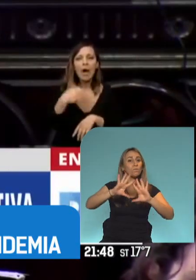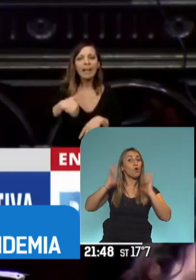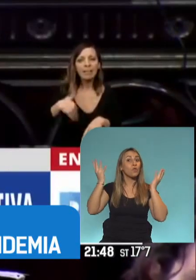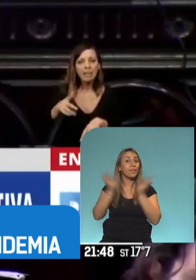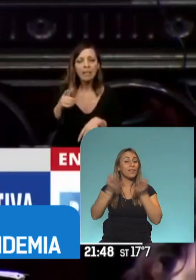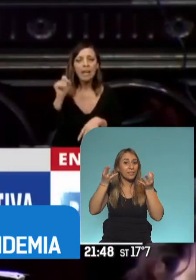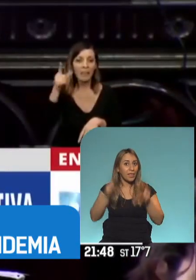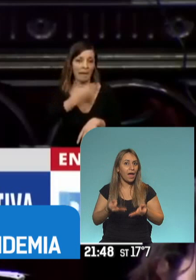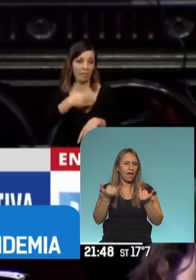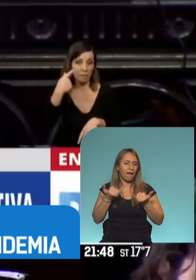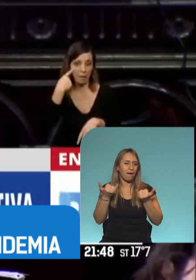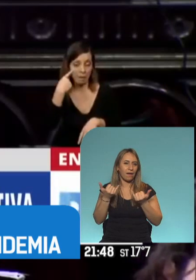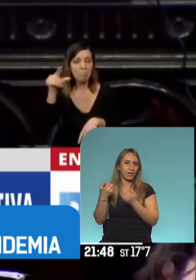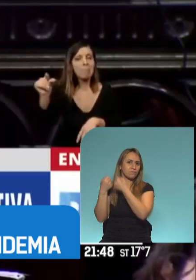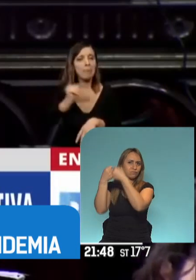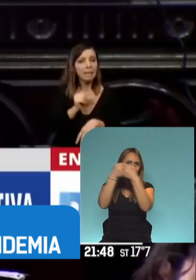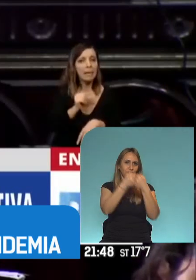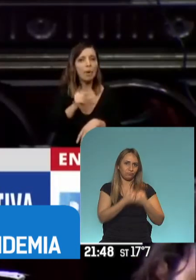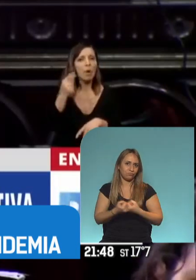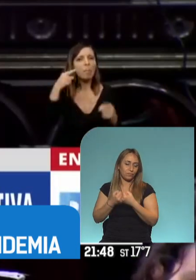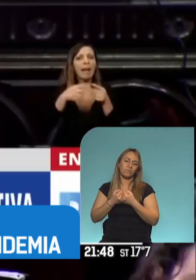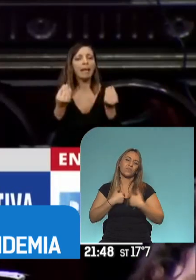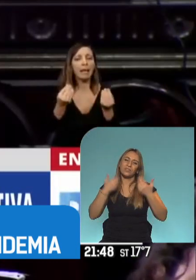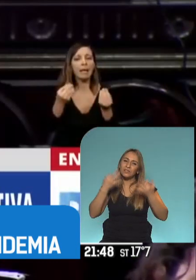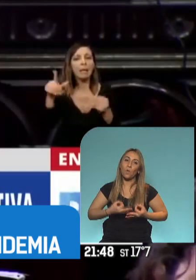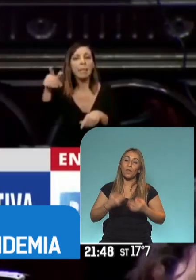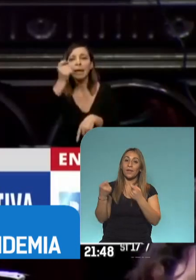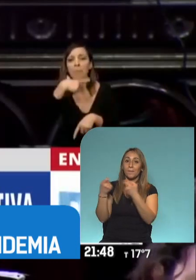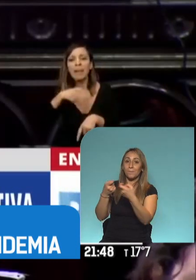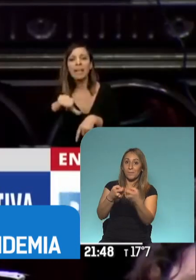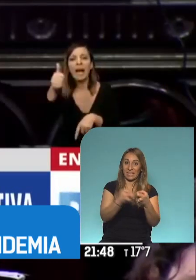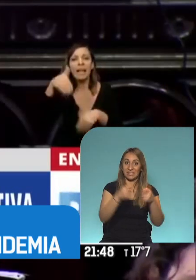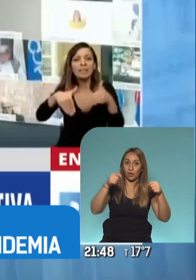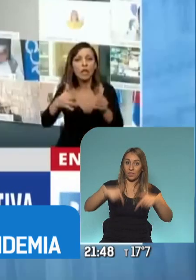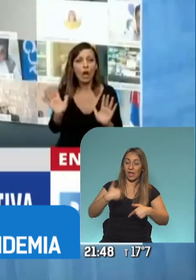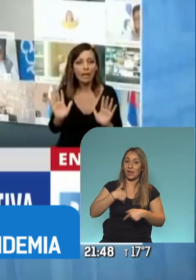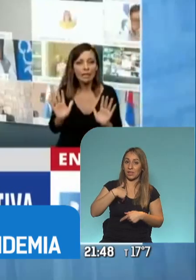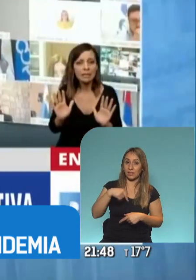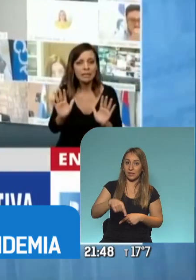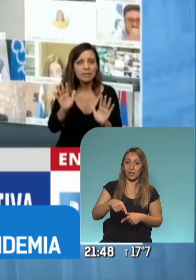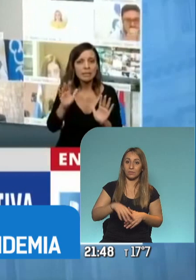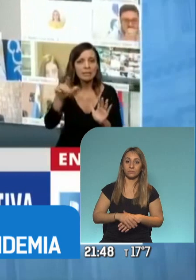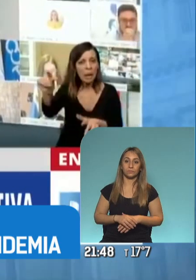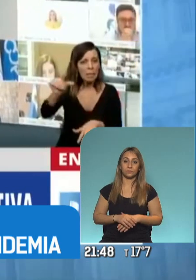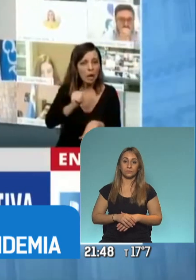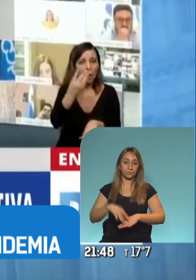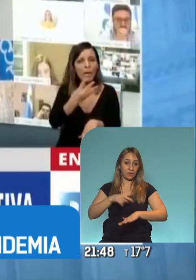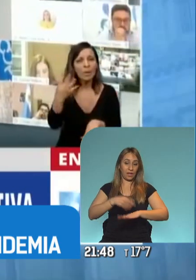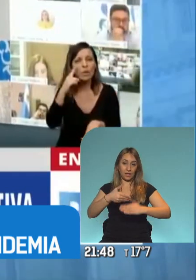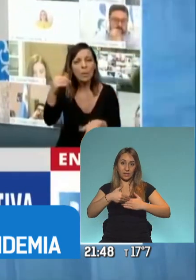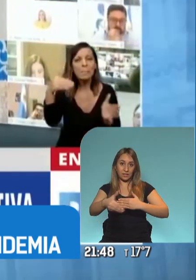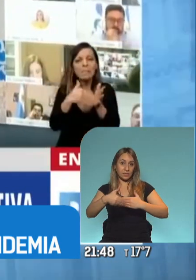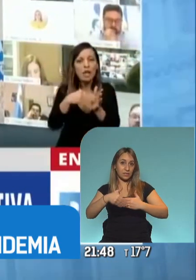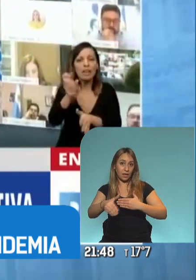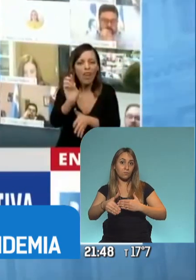¿no? Y además yo estoy segura que los empresarios argentinos que vivieron este tiempo también en